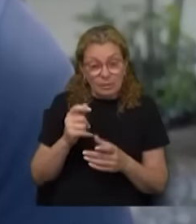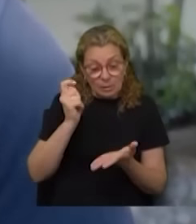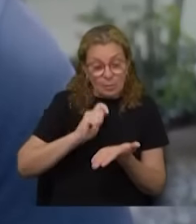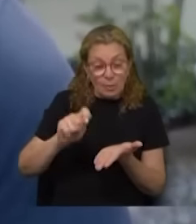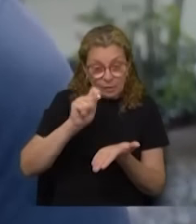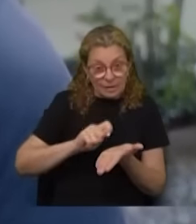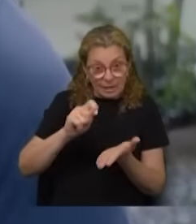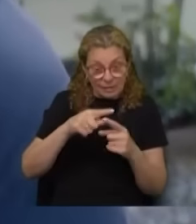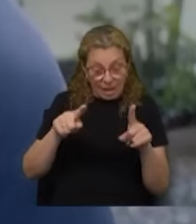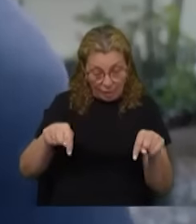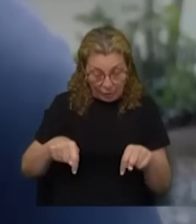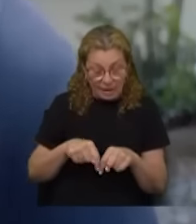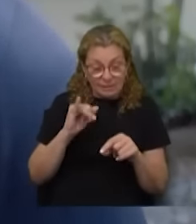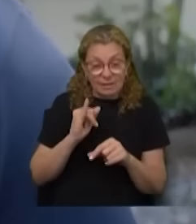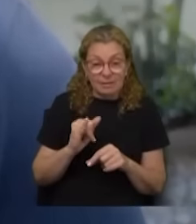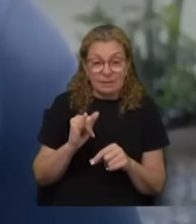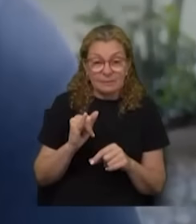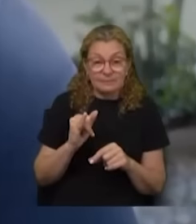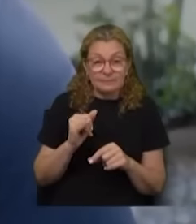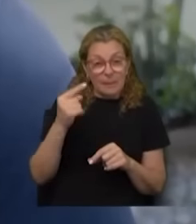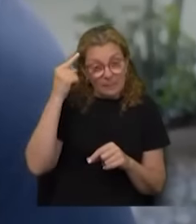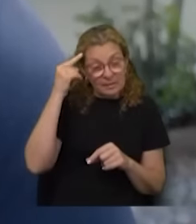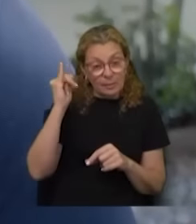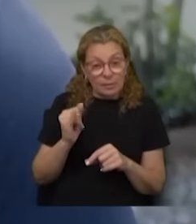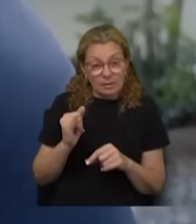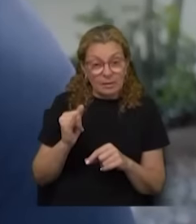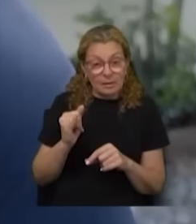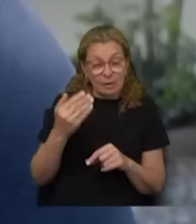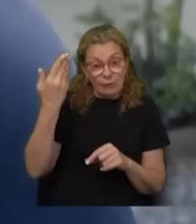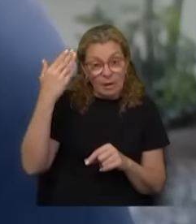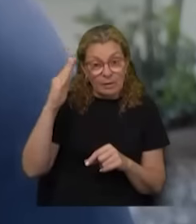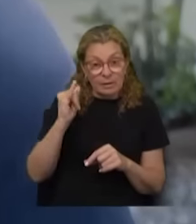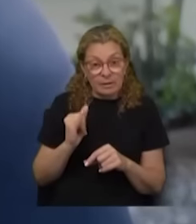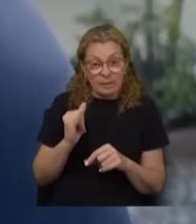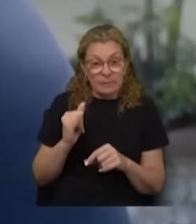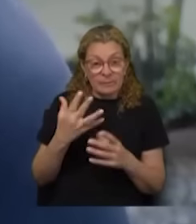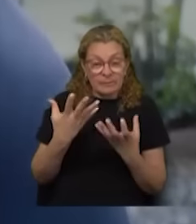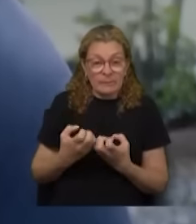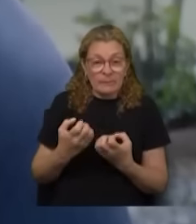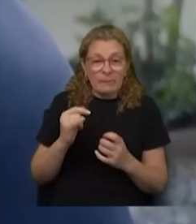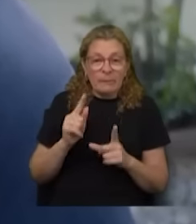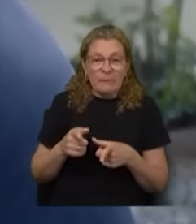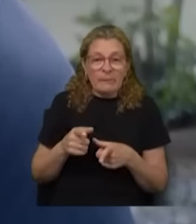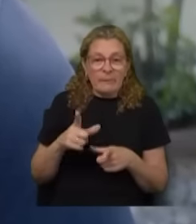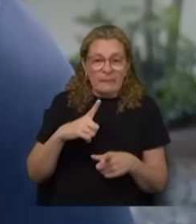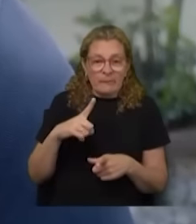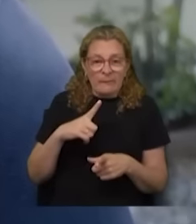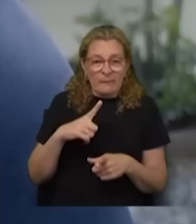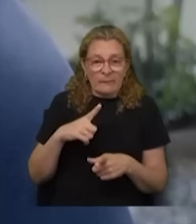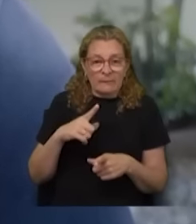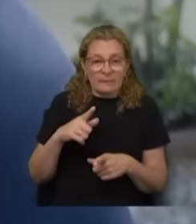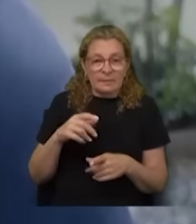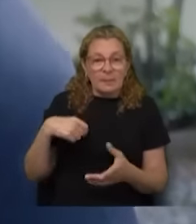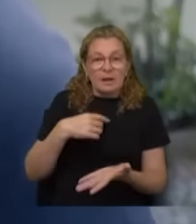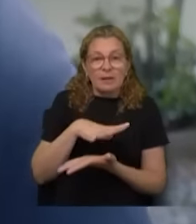en la en en la carta este pensamos que sí que adhieren a los valores que nosotros que nosotros queremos y nosotros esperamos para para la